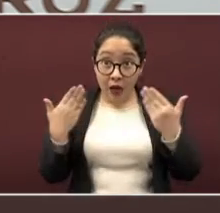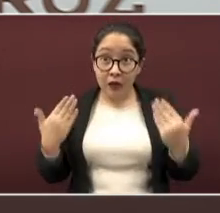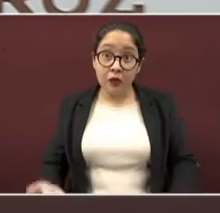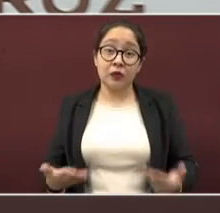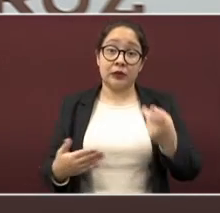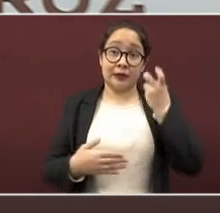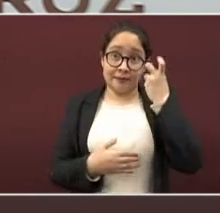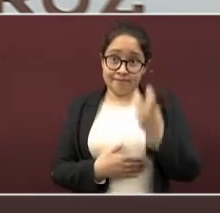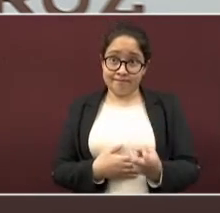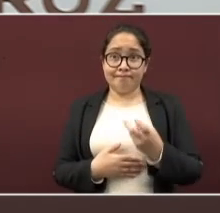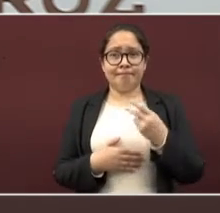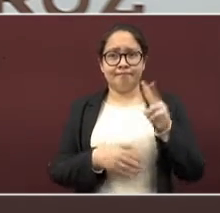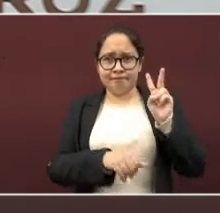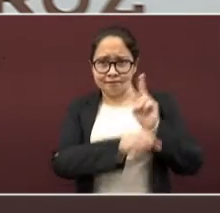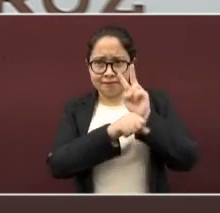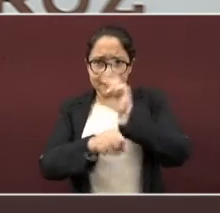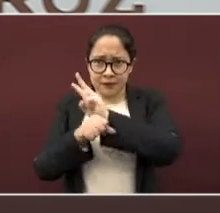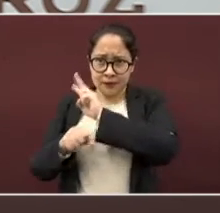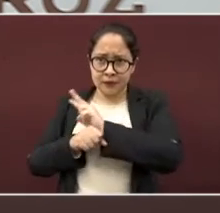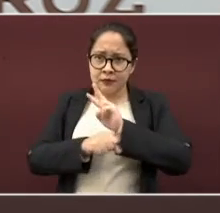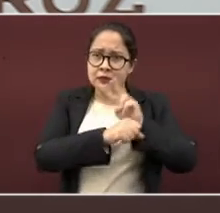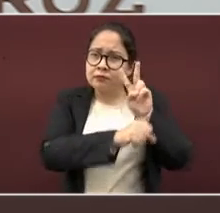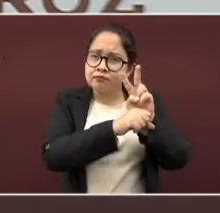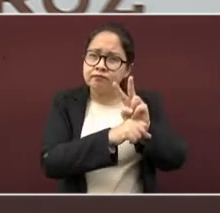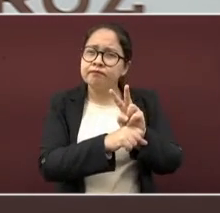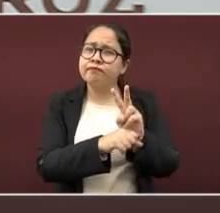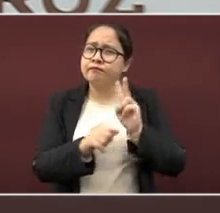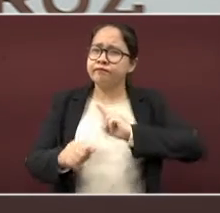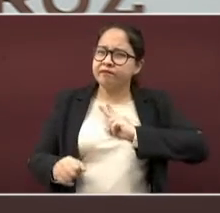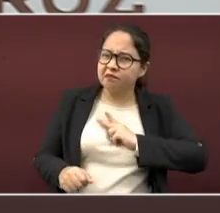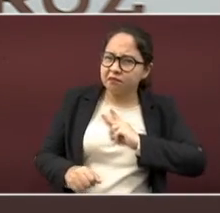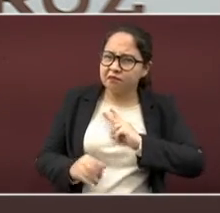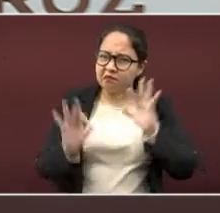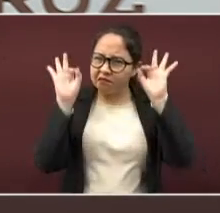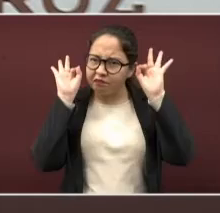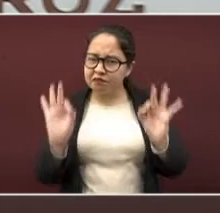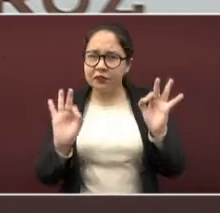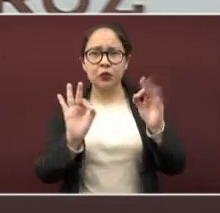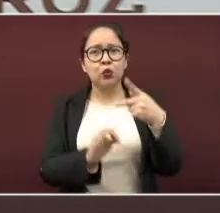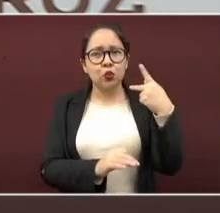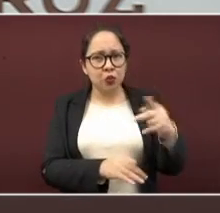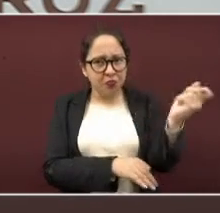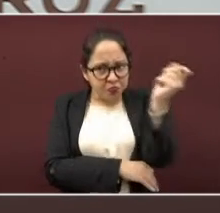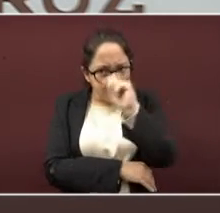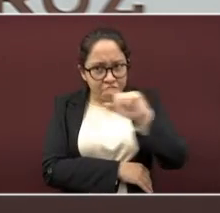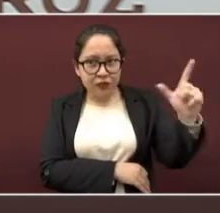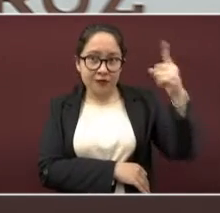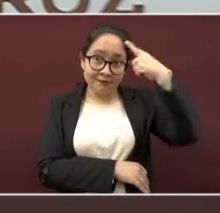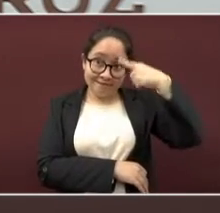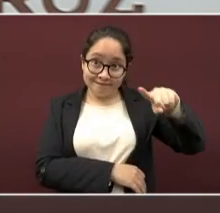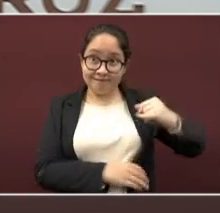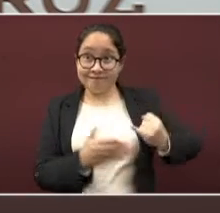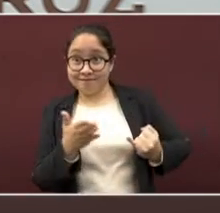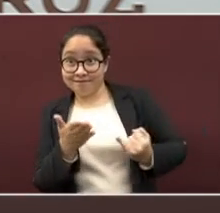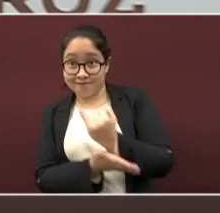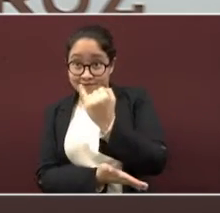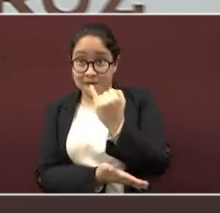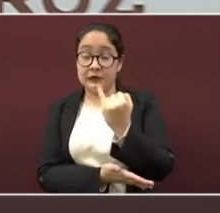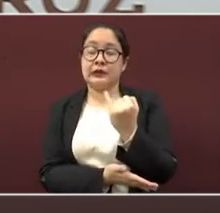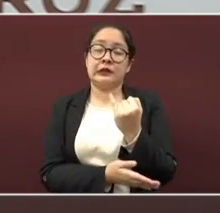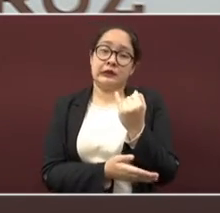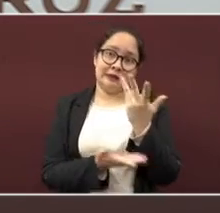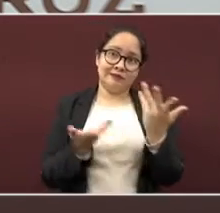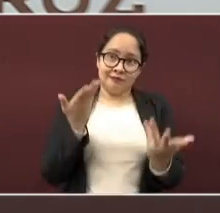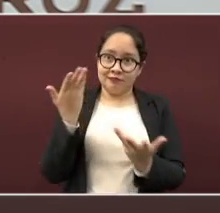haga de esta vigilancia epidemiológica un verdadero elemento para tomar decisiones en la